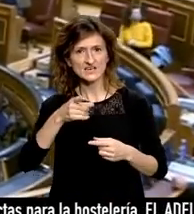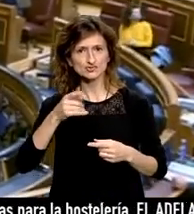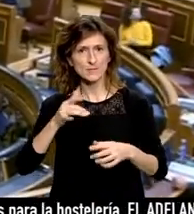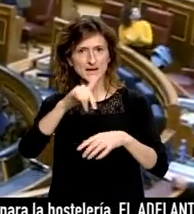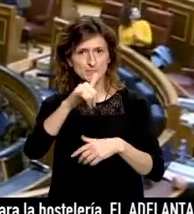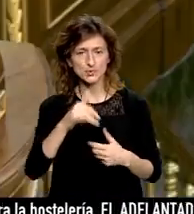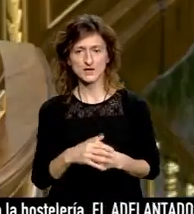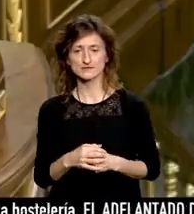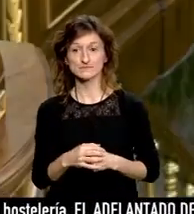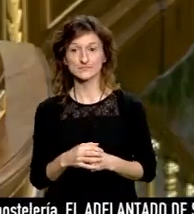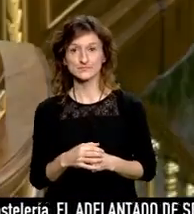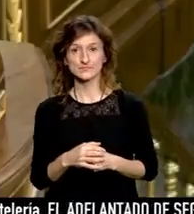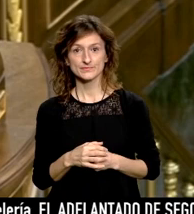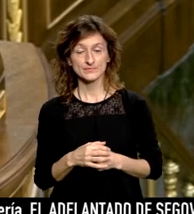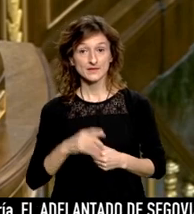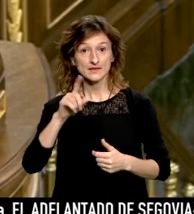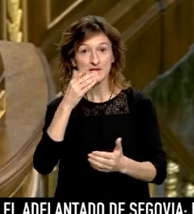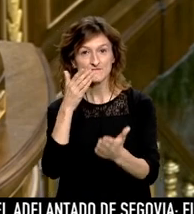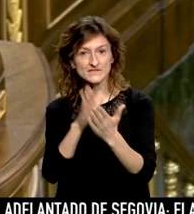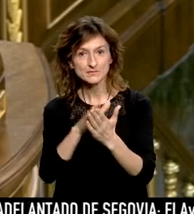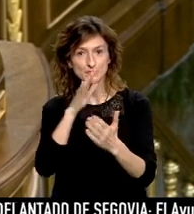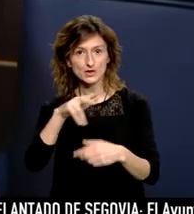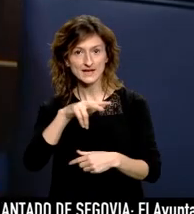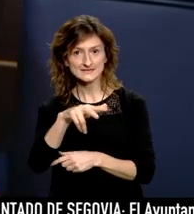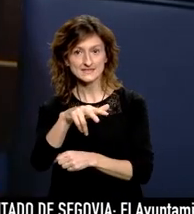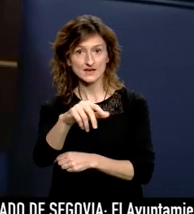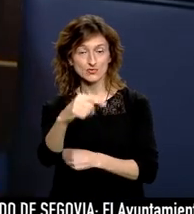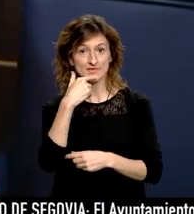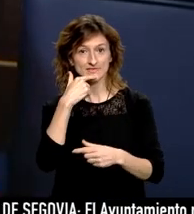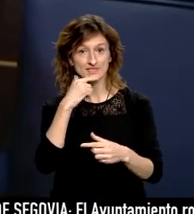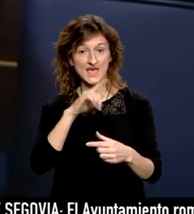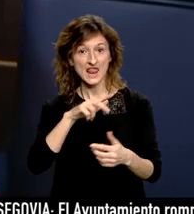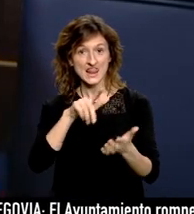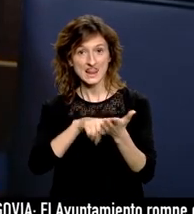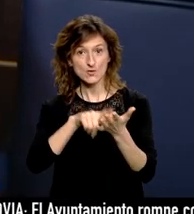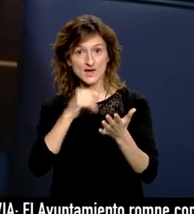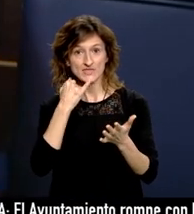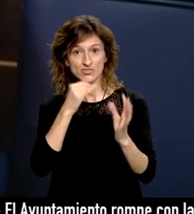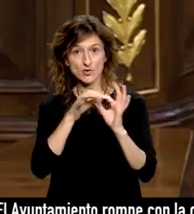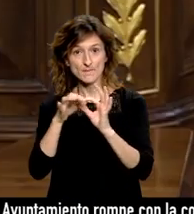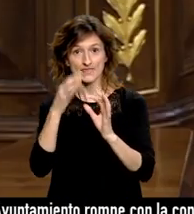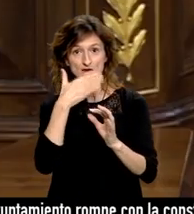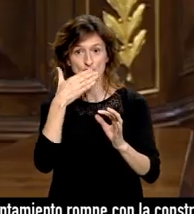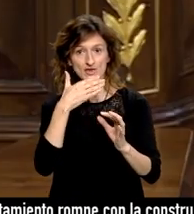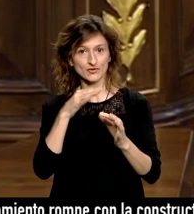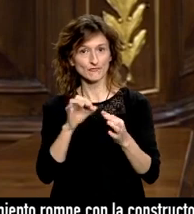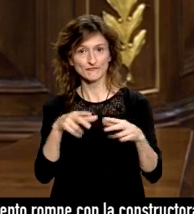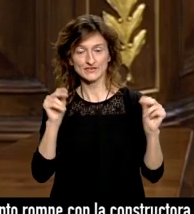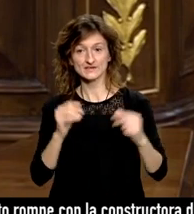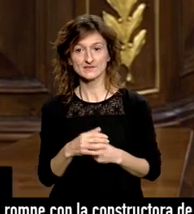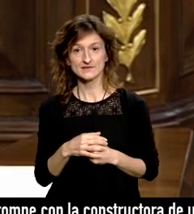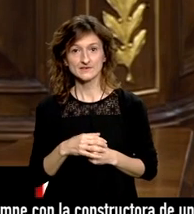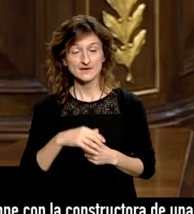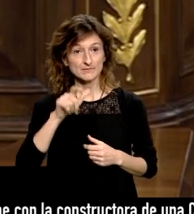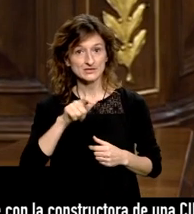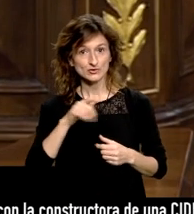es manipulación. Enfrentamiento también por el castellano, que deja de ser lengua vehicular en los colegios. Los secesionistas se